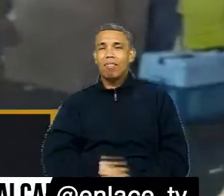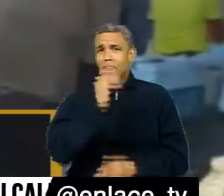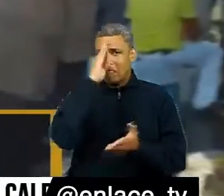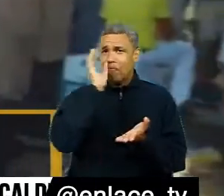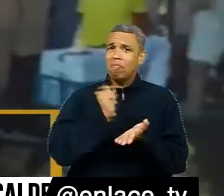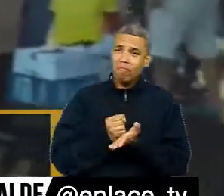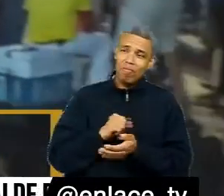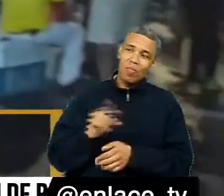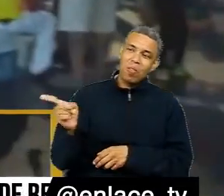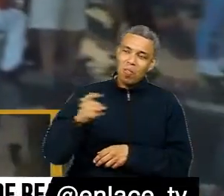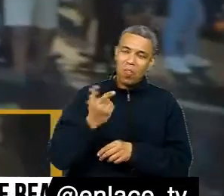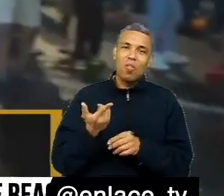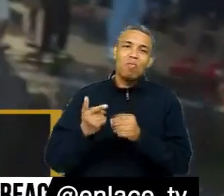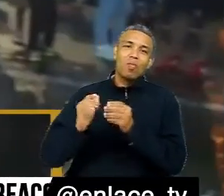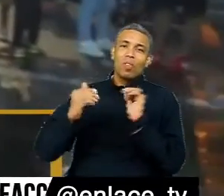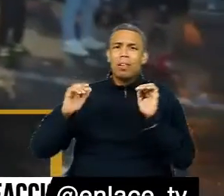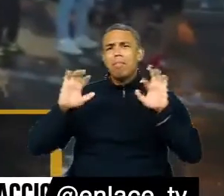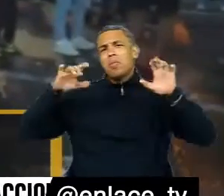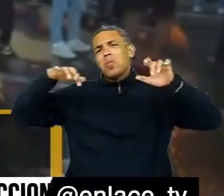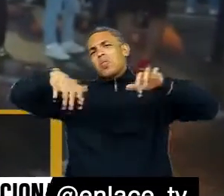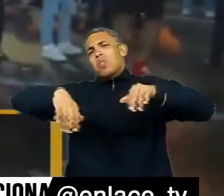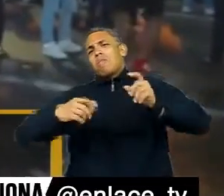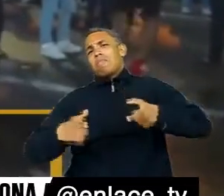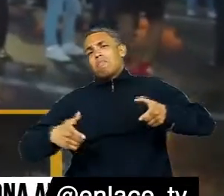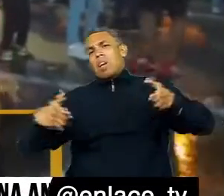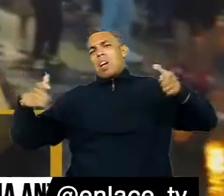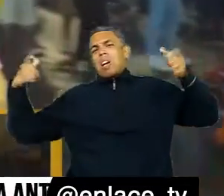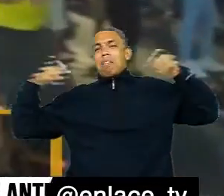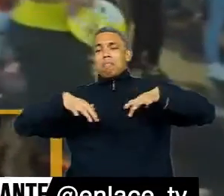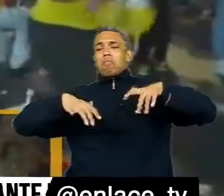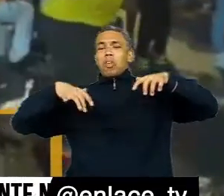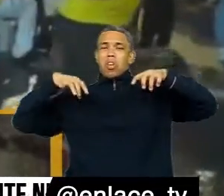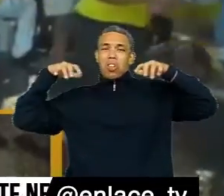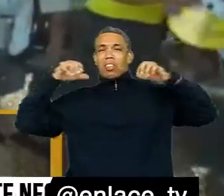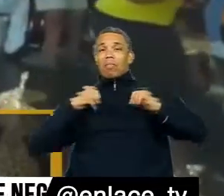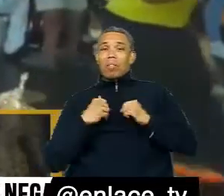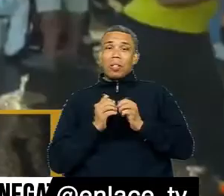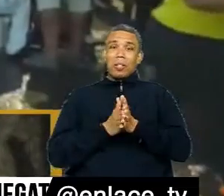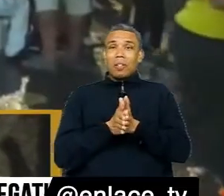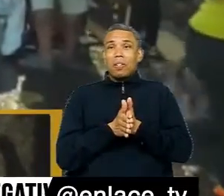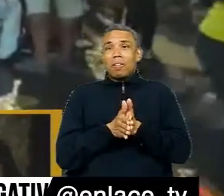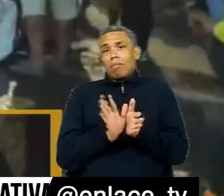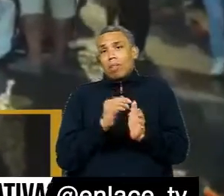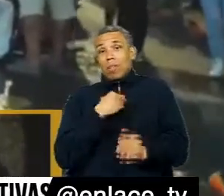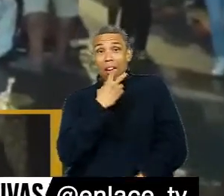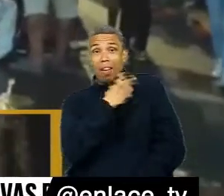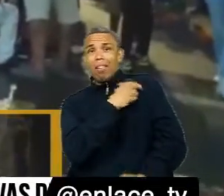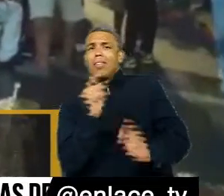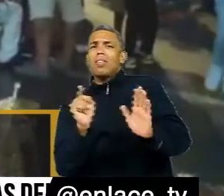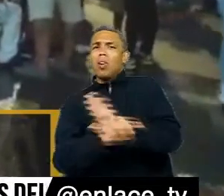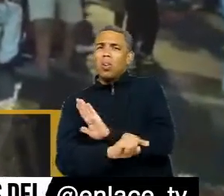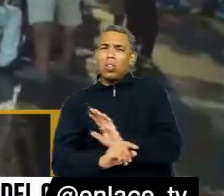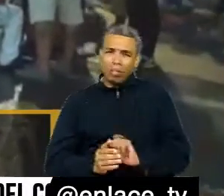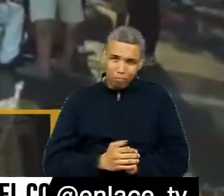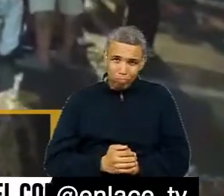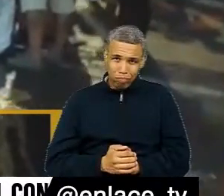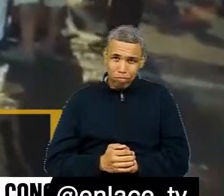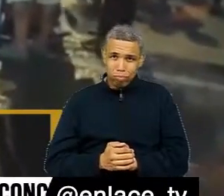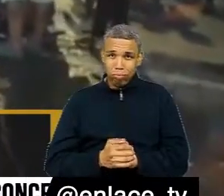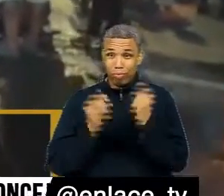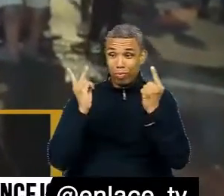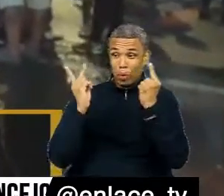los colombianos, los que llenaron hoy, colmaron el Estadio Metropolitano aquí en Barranquilla, la fiesta total. Obviamente el gol de Luis Suárez, el segundo, la que puso en ventaja al